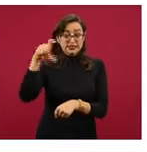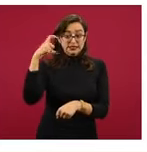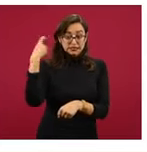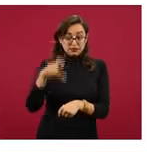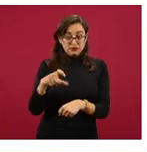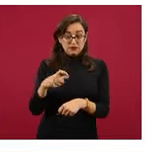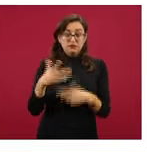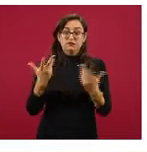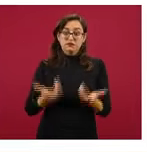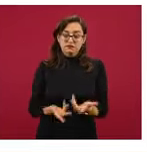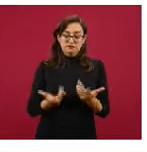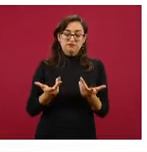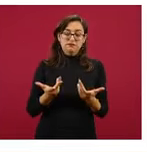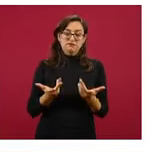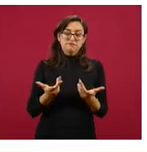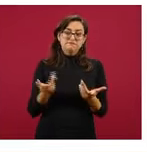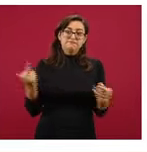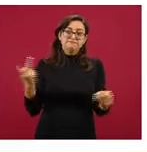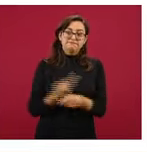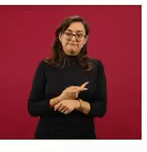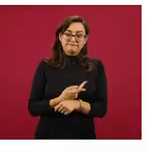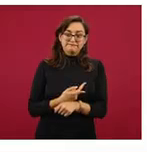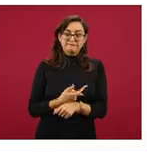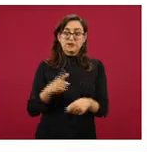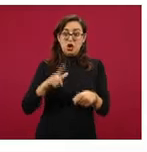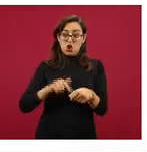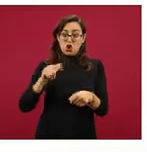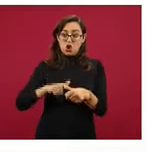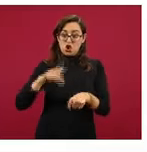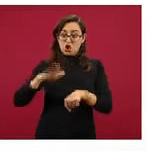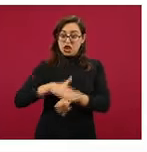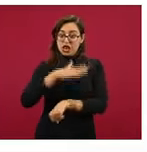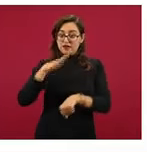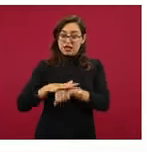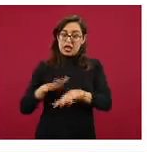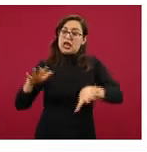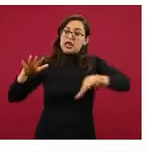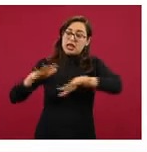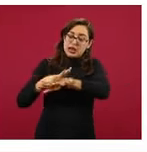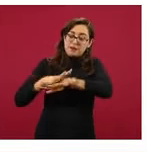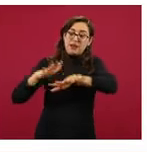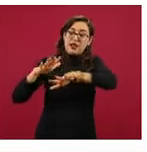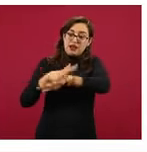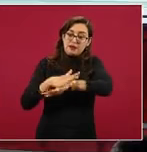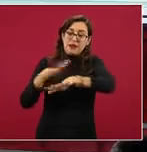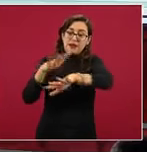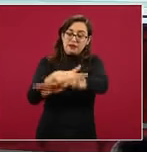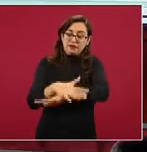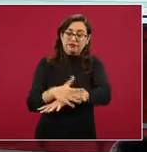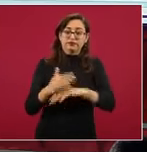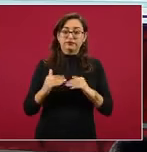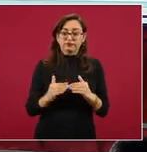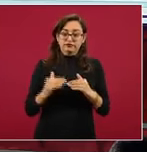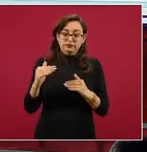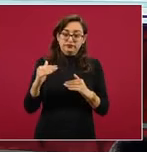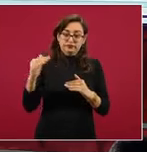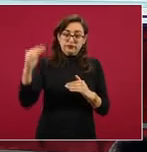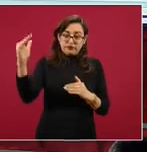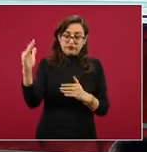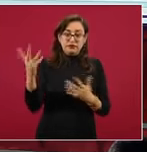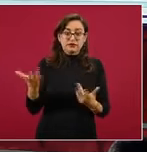ido incrementando la calificación o la cuantificación en el número, en